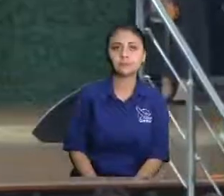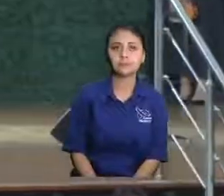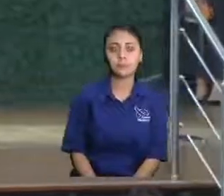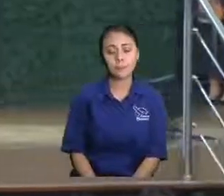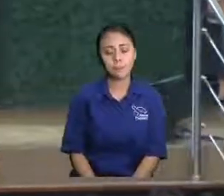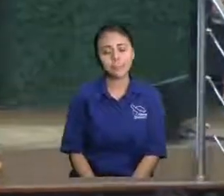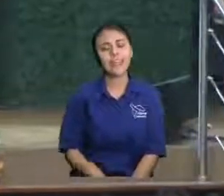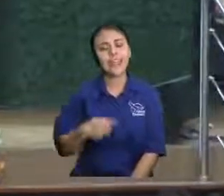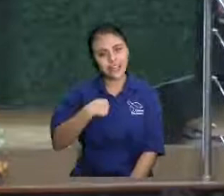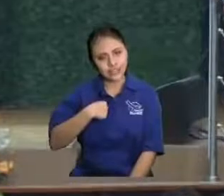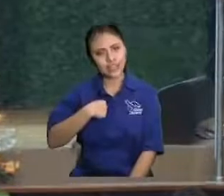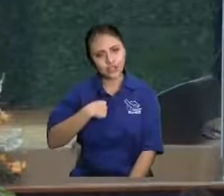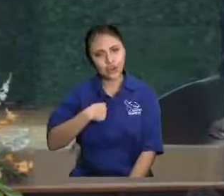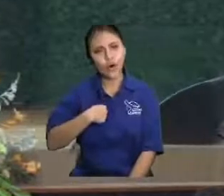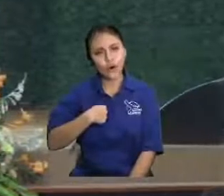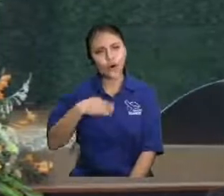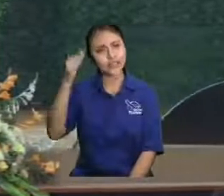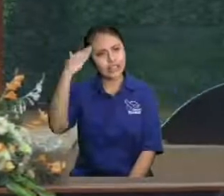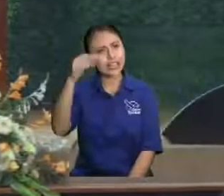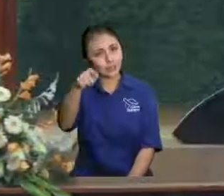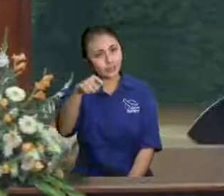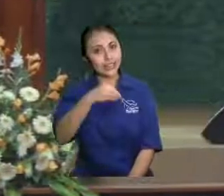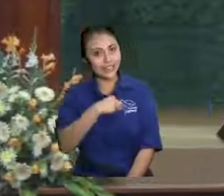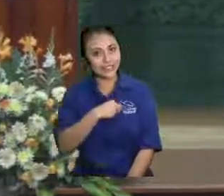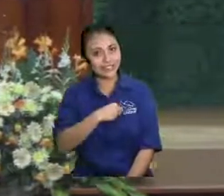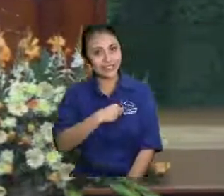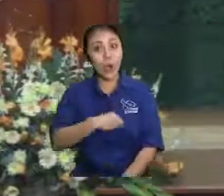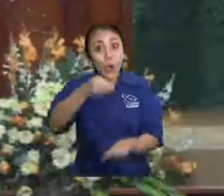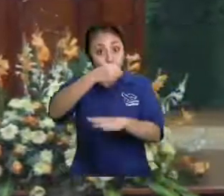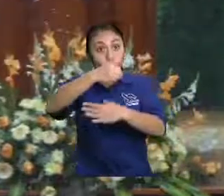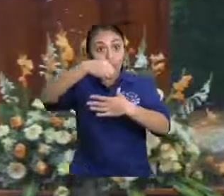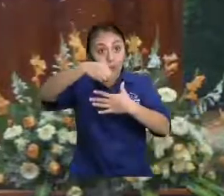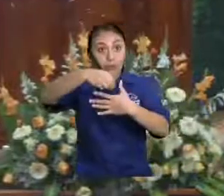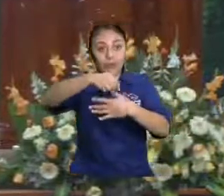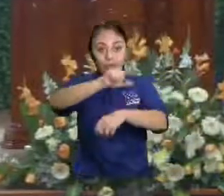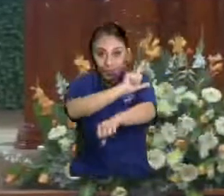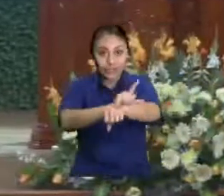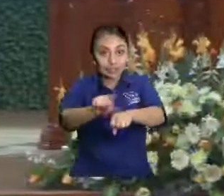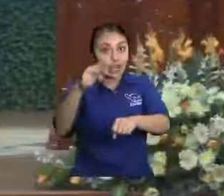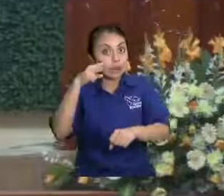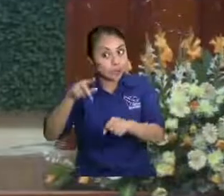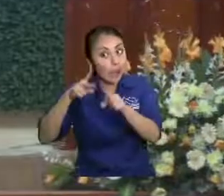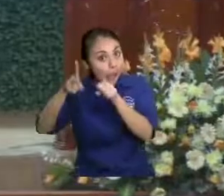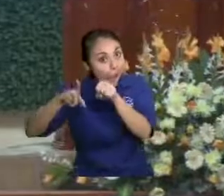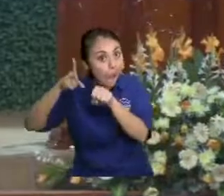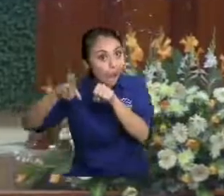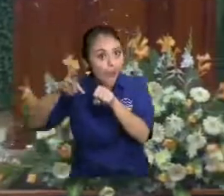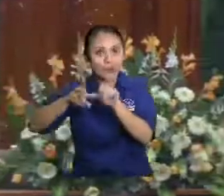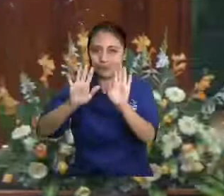Yo sé que usted quiere seguir viendo tele, pero no. No hay que menospreciar la palabra.